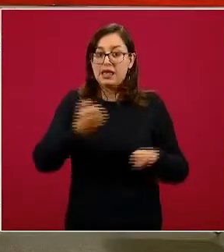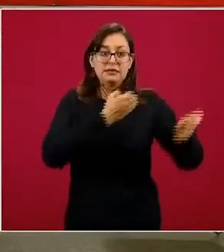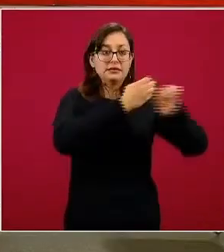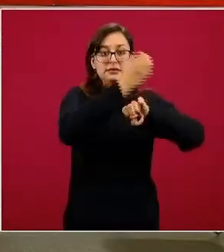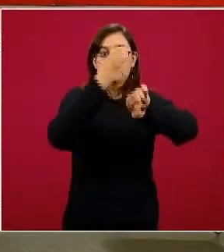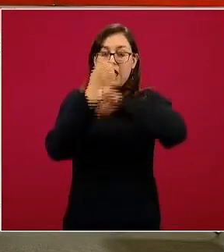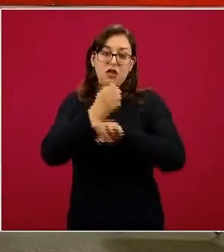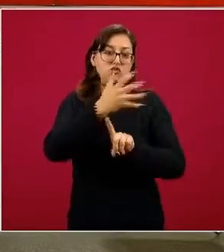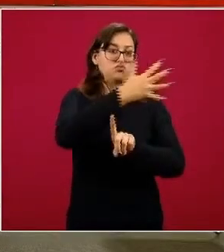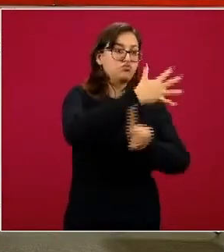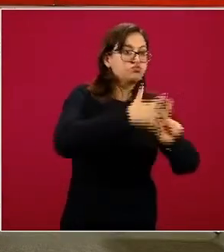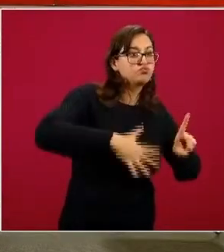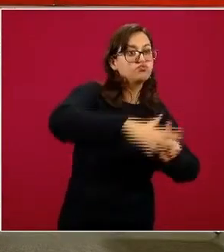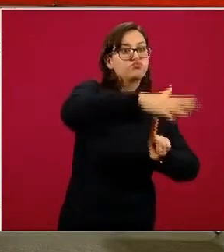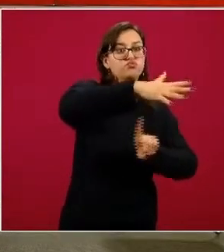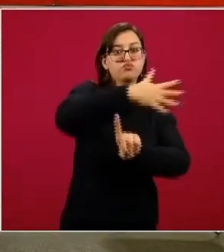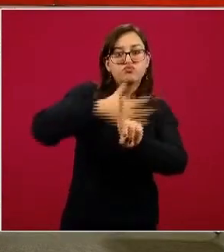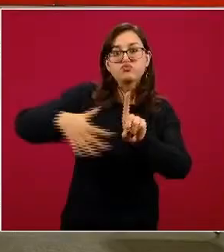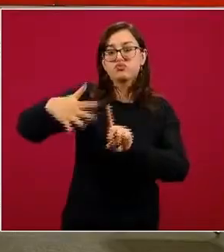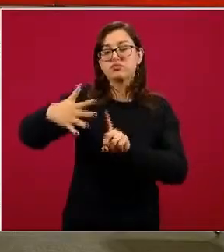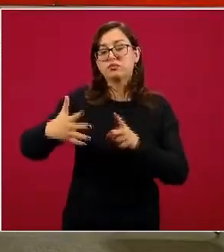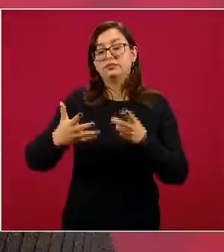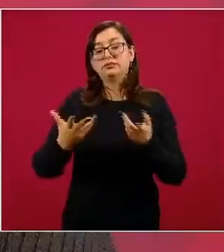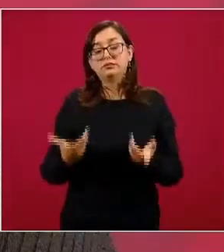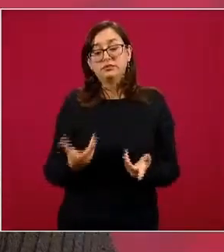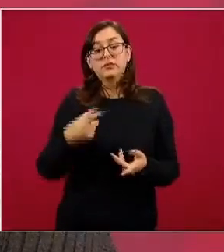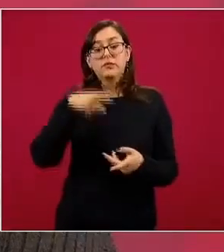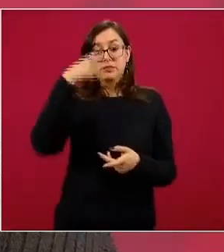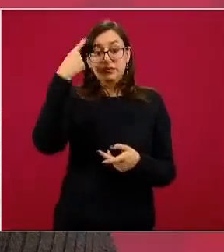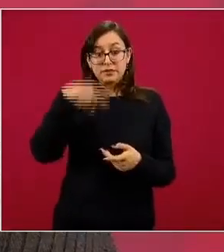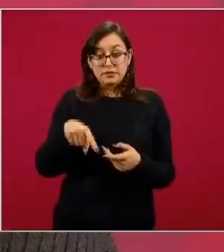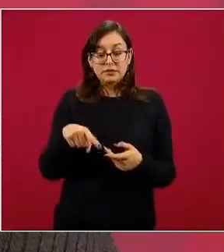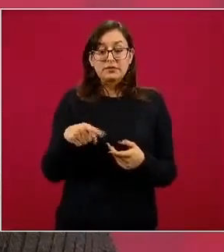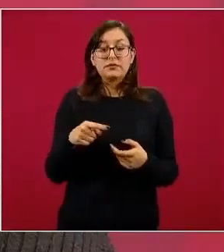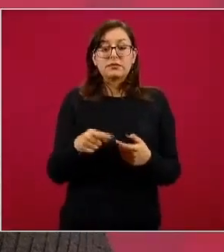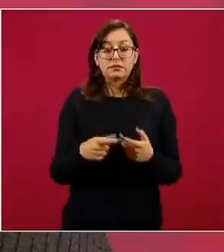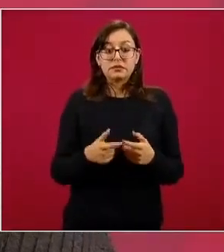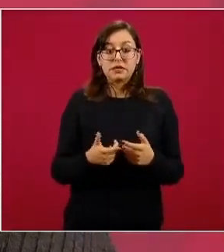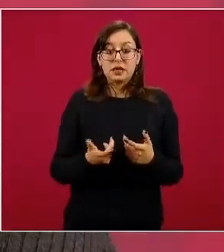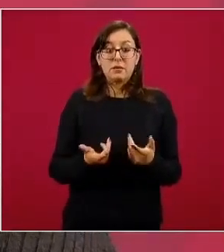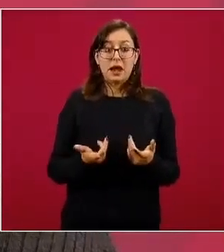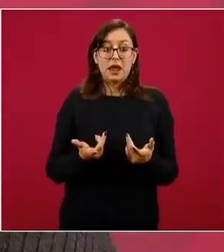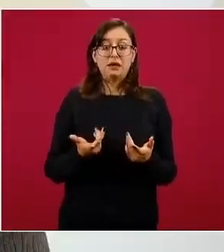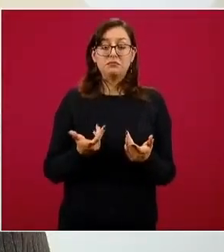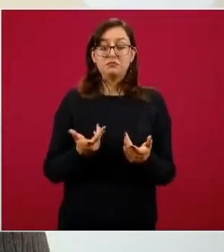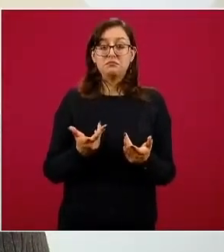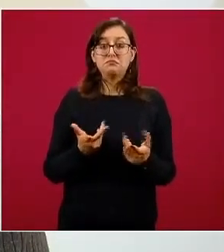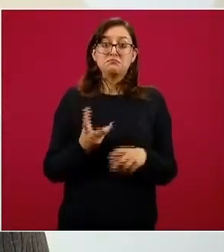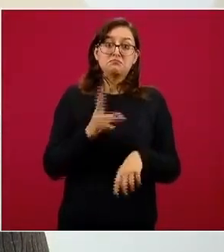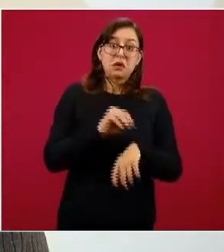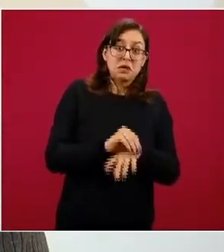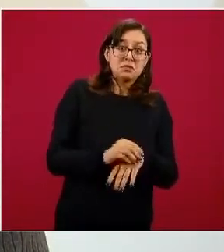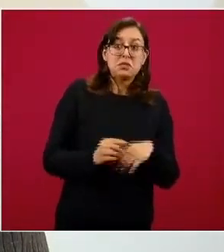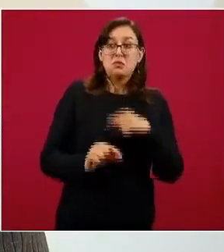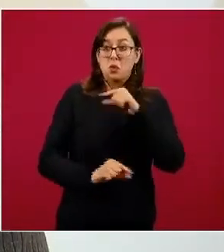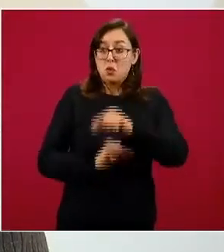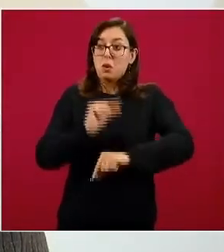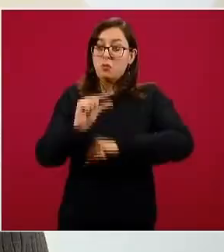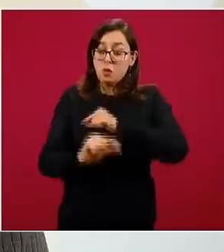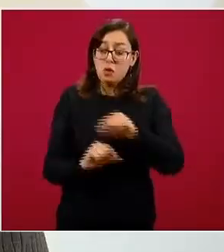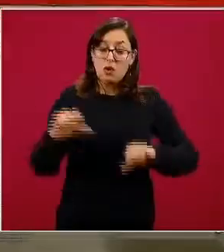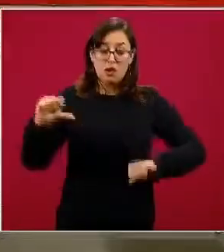por lo tanto contribuir a una reincorporación a este tipo de actividades de manera ordenada, de